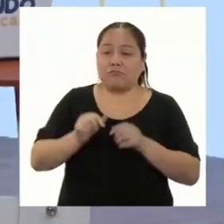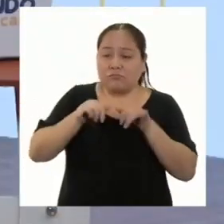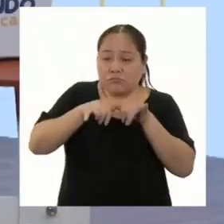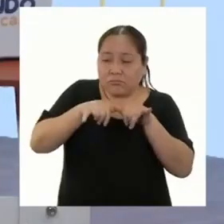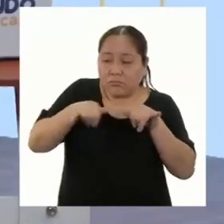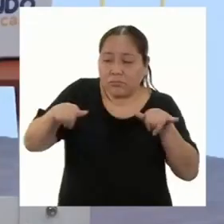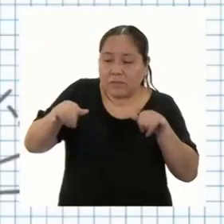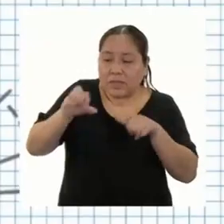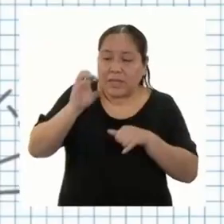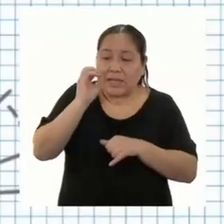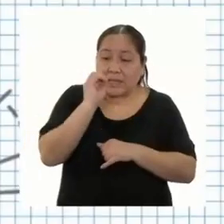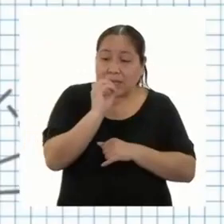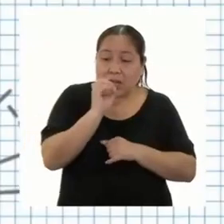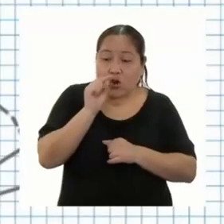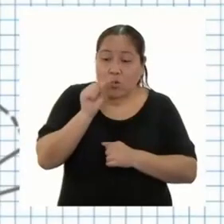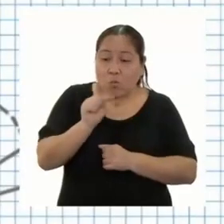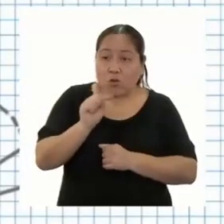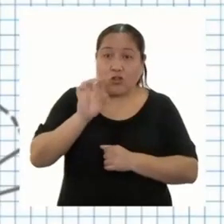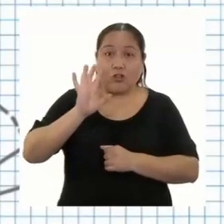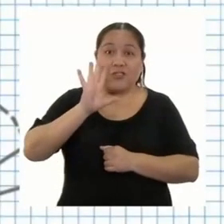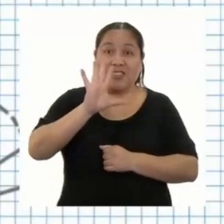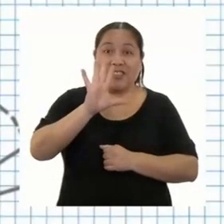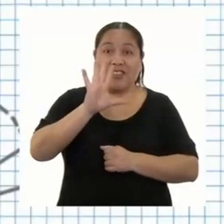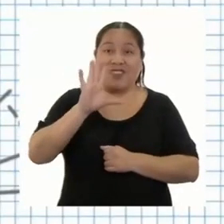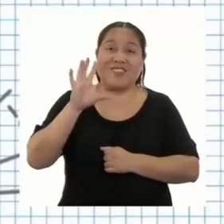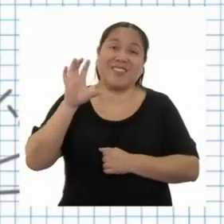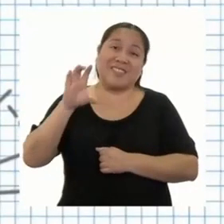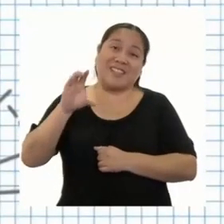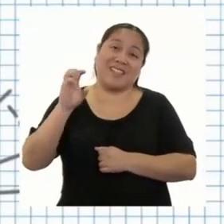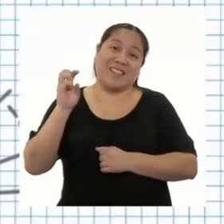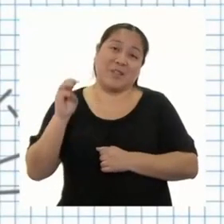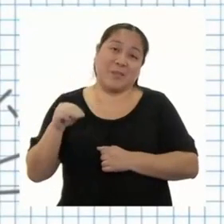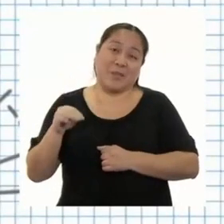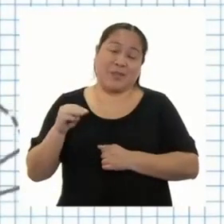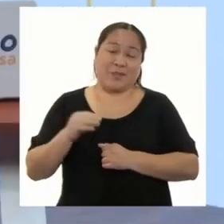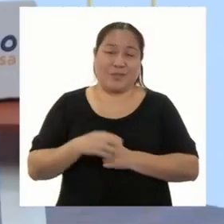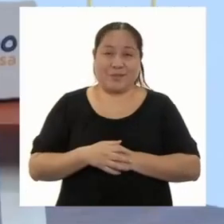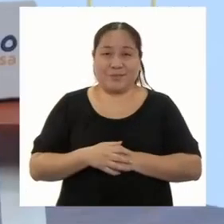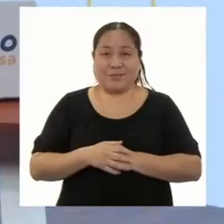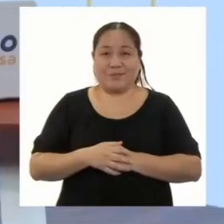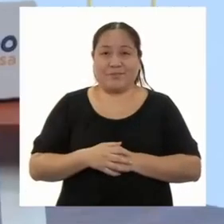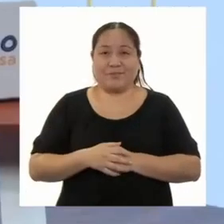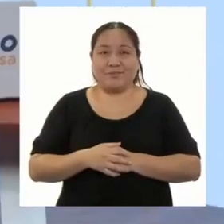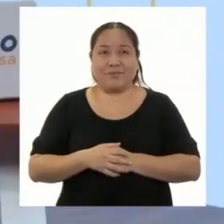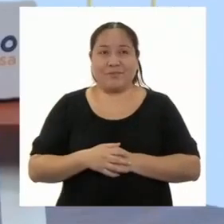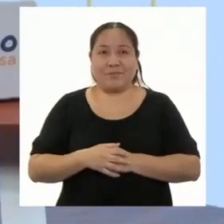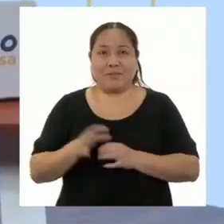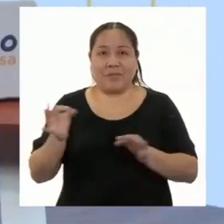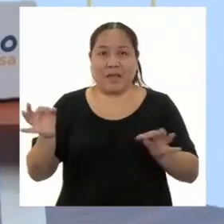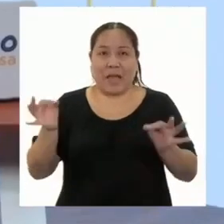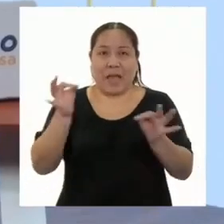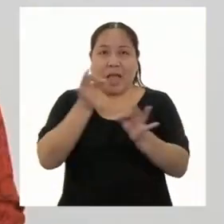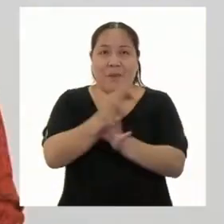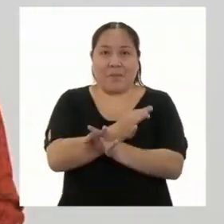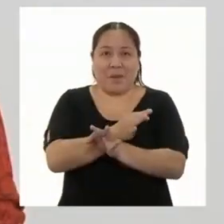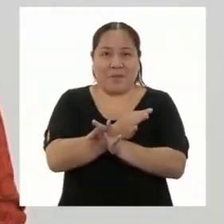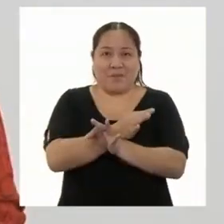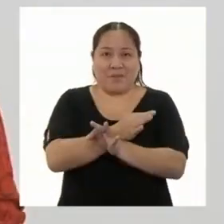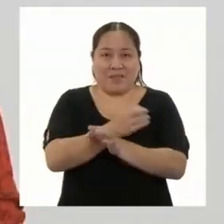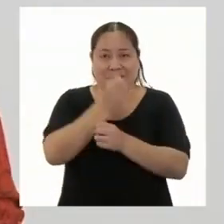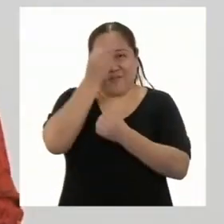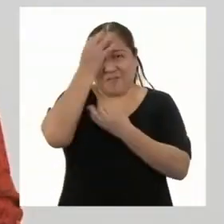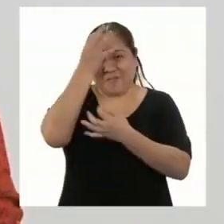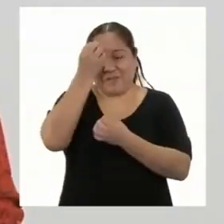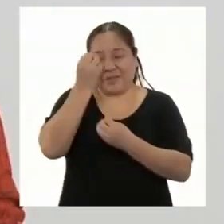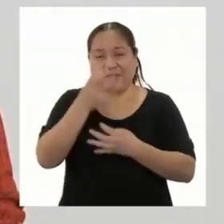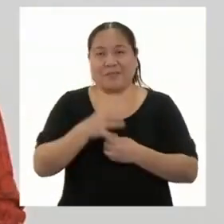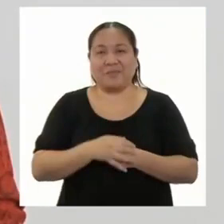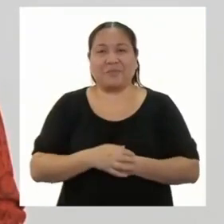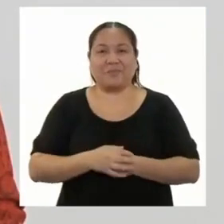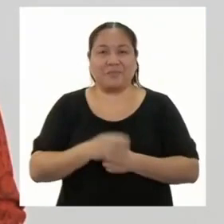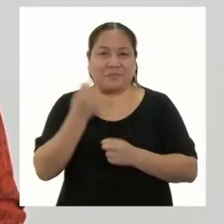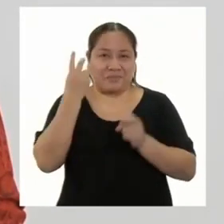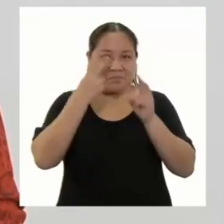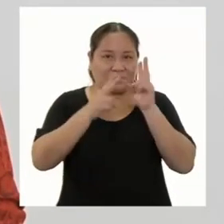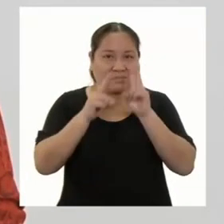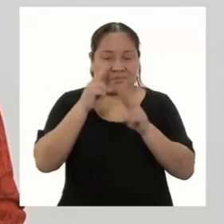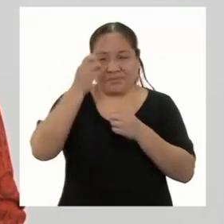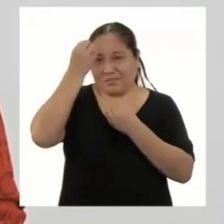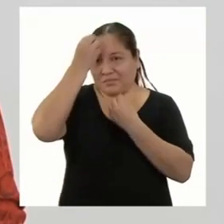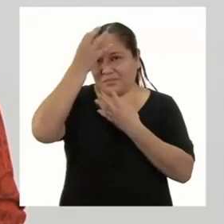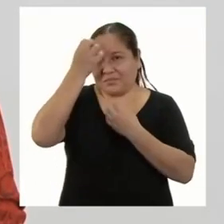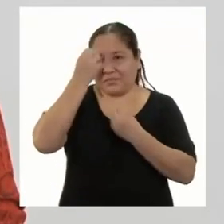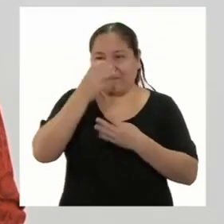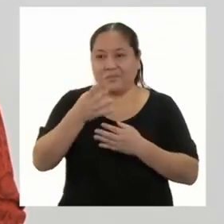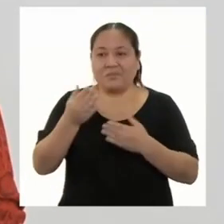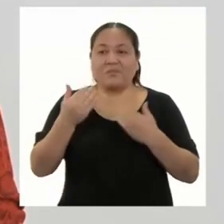0.5 centímetros. Exacto. Y ahora, Reemplazamos los datos. sí, repasemos los datos con